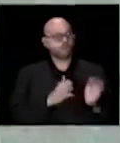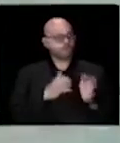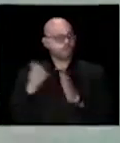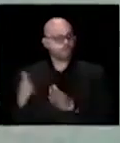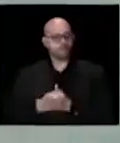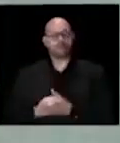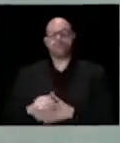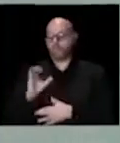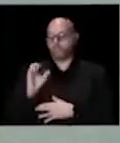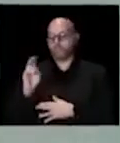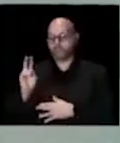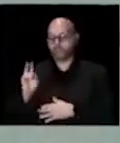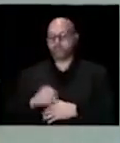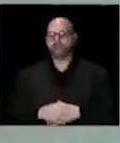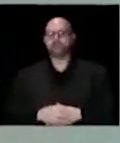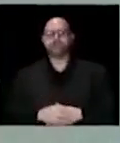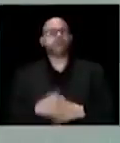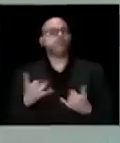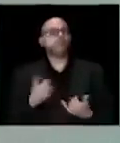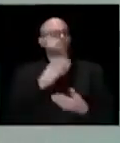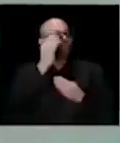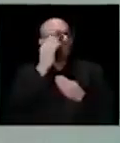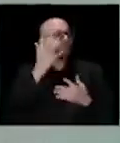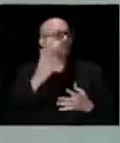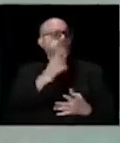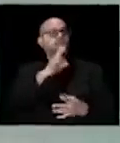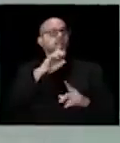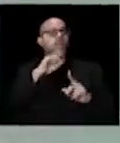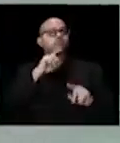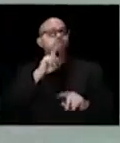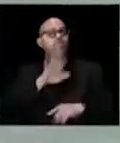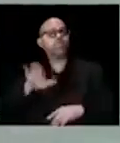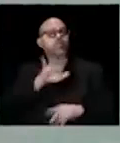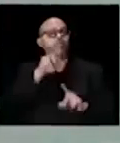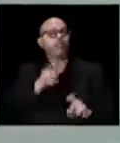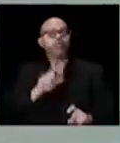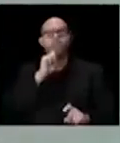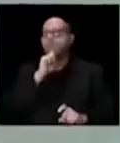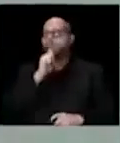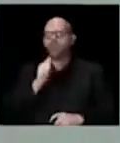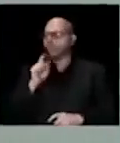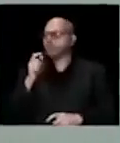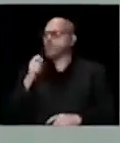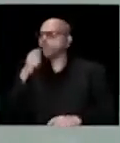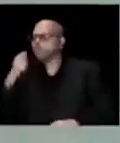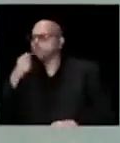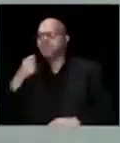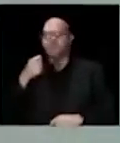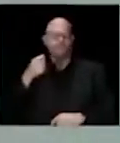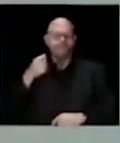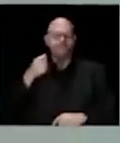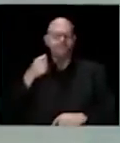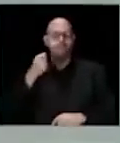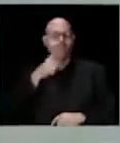Vengo a hablarte a ti, a contestar tus preguntas. No las del moderador o de los periodistas, que ya me tienen bastante encabronado con